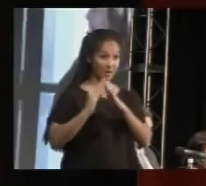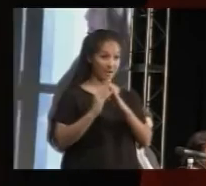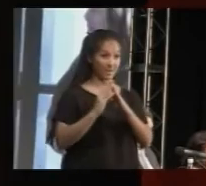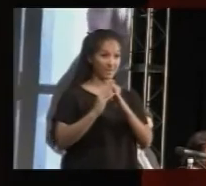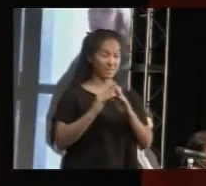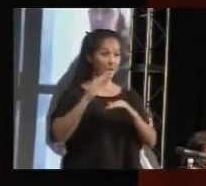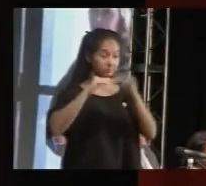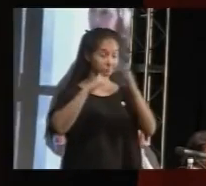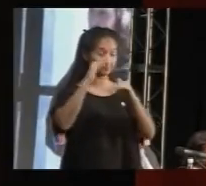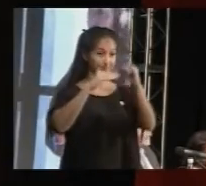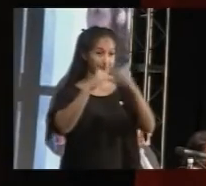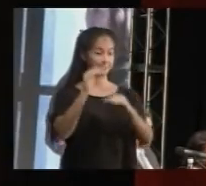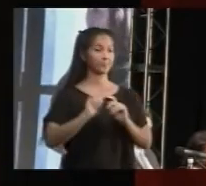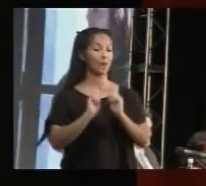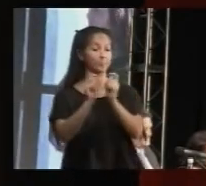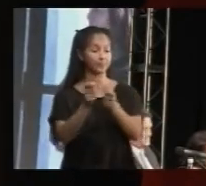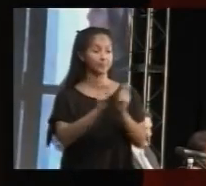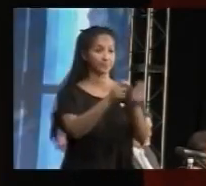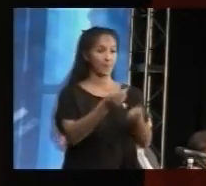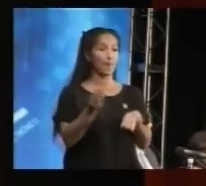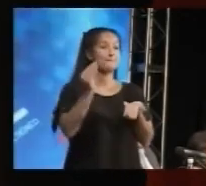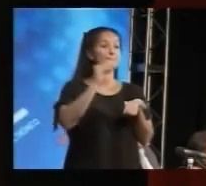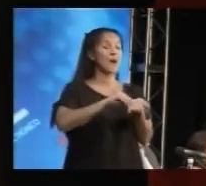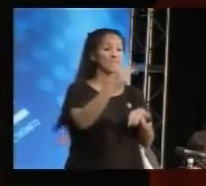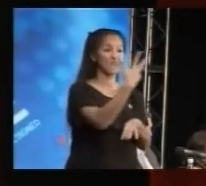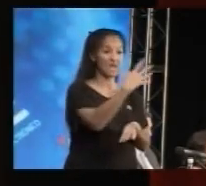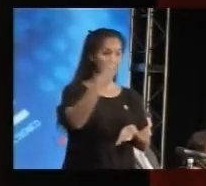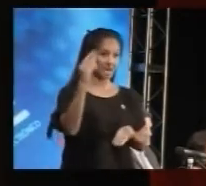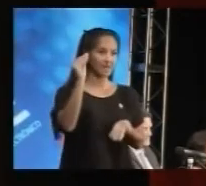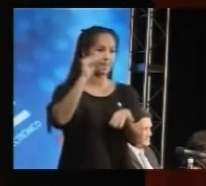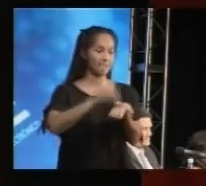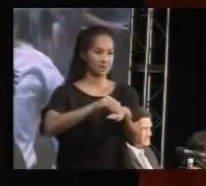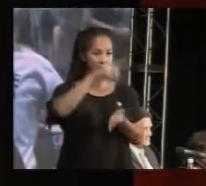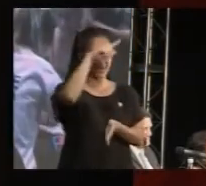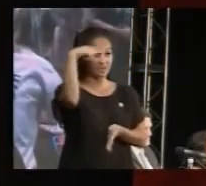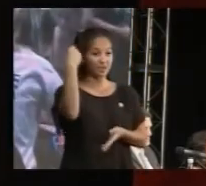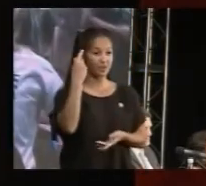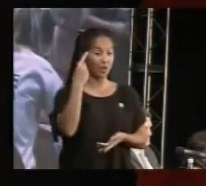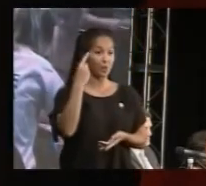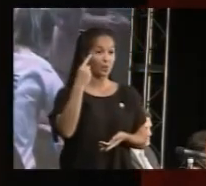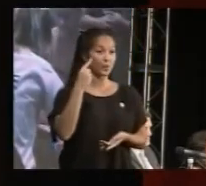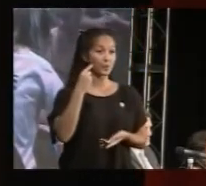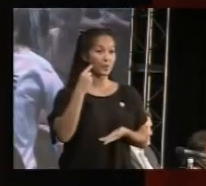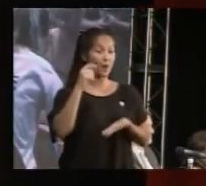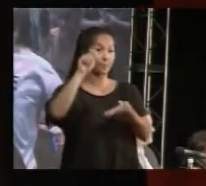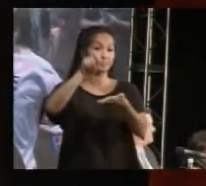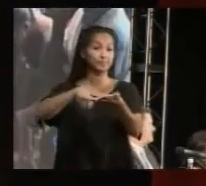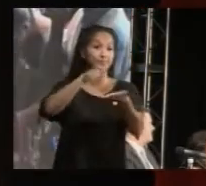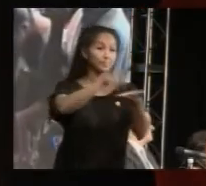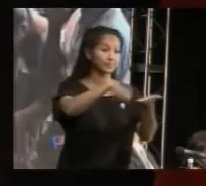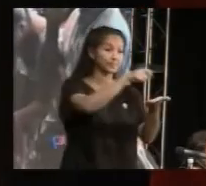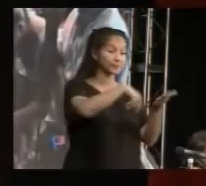en Avenida Espejo, ahora se le sumarán 300 más para lo que la Nación ha llamado a inscripción de